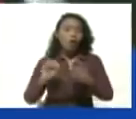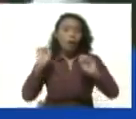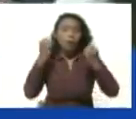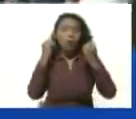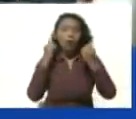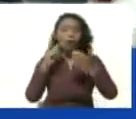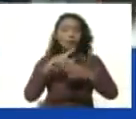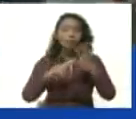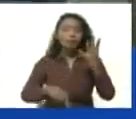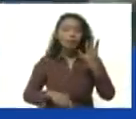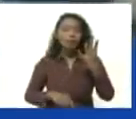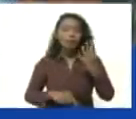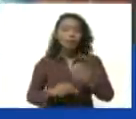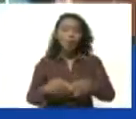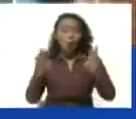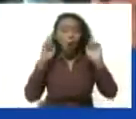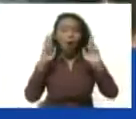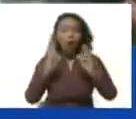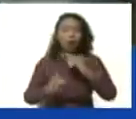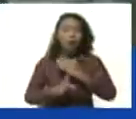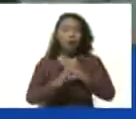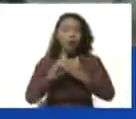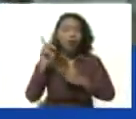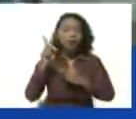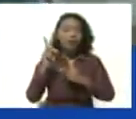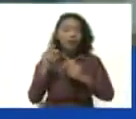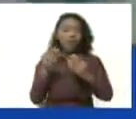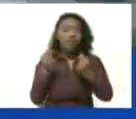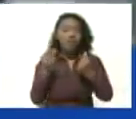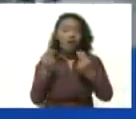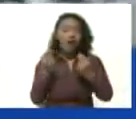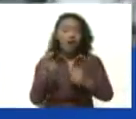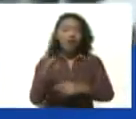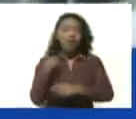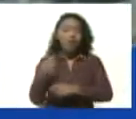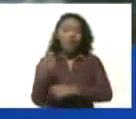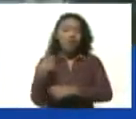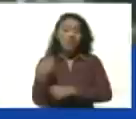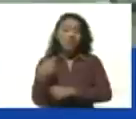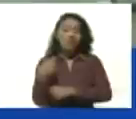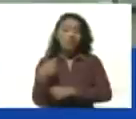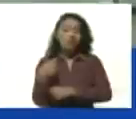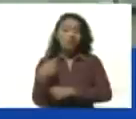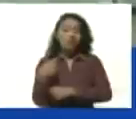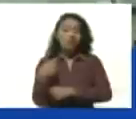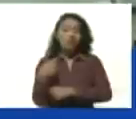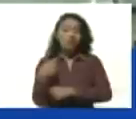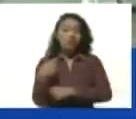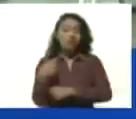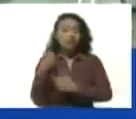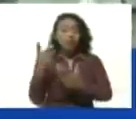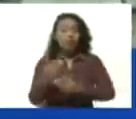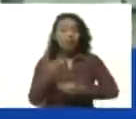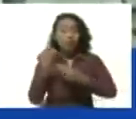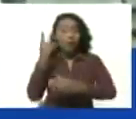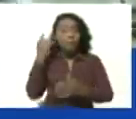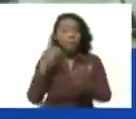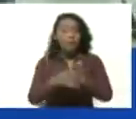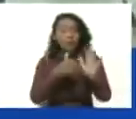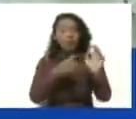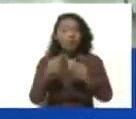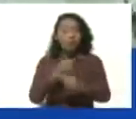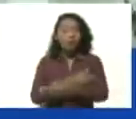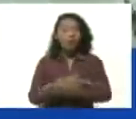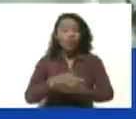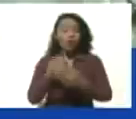Ojalá tuviéramos esa cantidad de financiamiento en vez de haberle dado 1.600 millones de